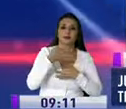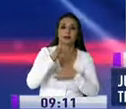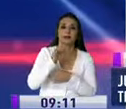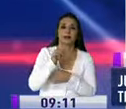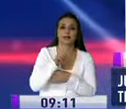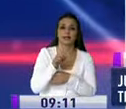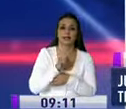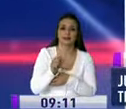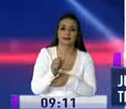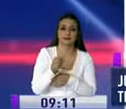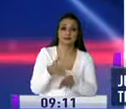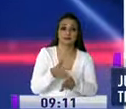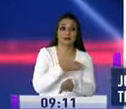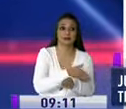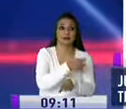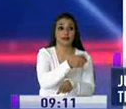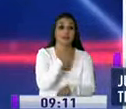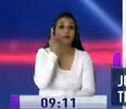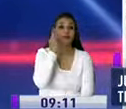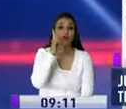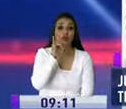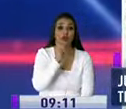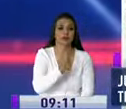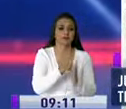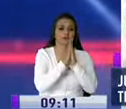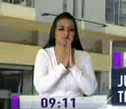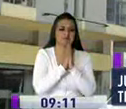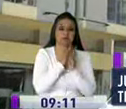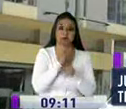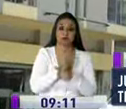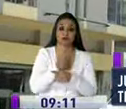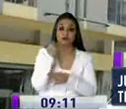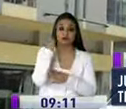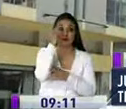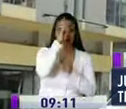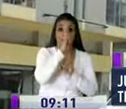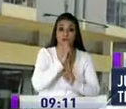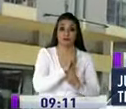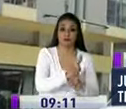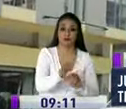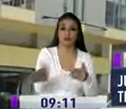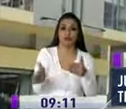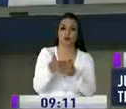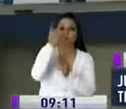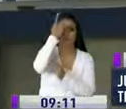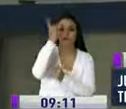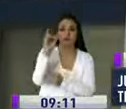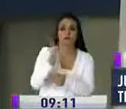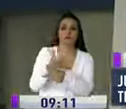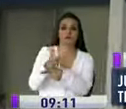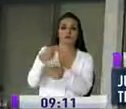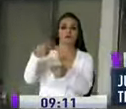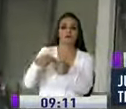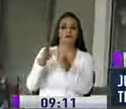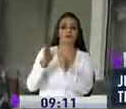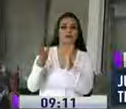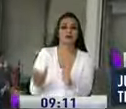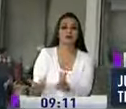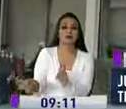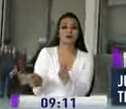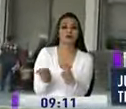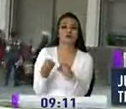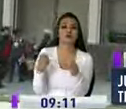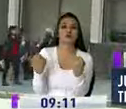que acogiendo un pedido de Doris Castillo dictó una medida cautelar en contra de la resolución del Consejo de Participación Ciudadana y Control